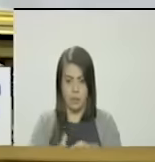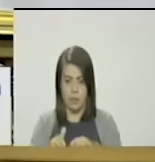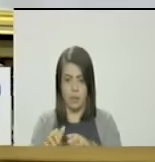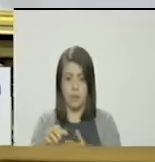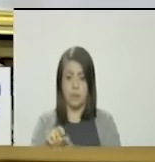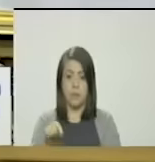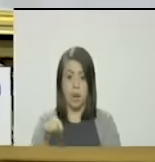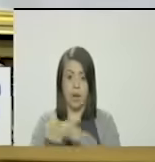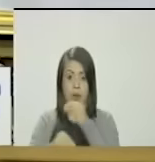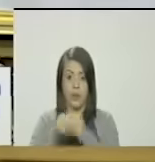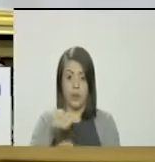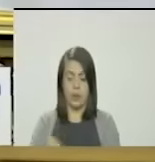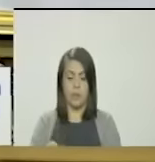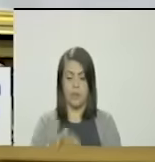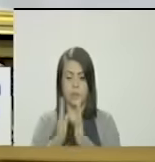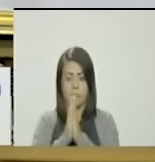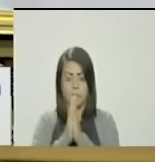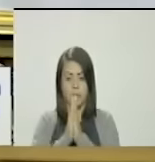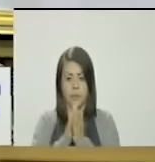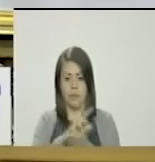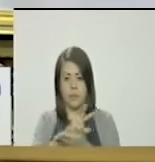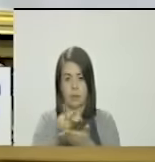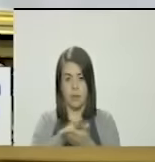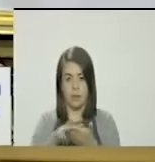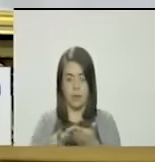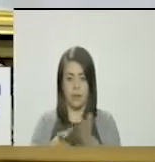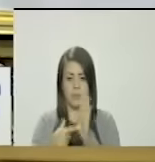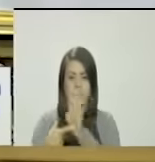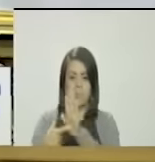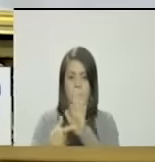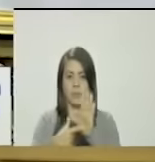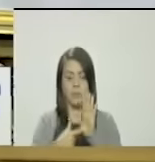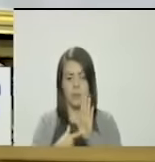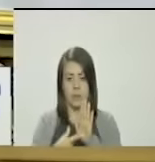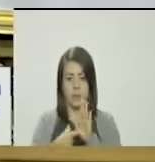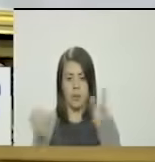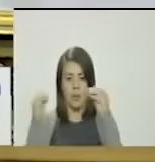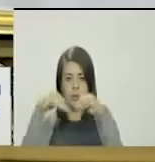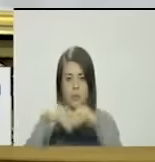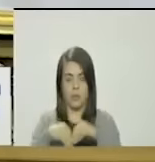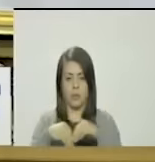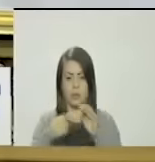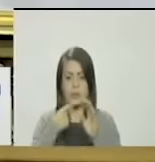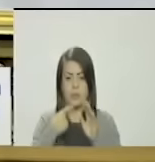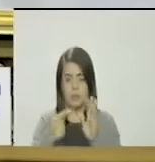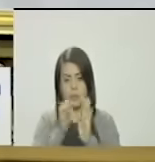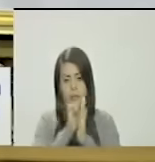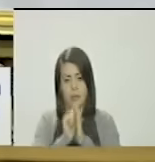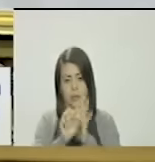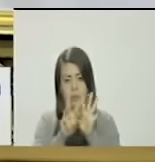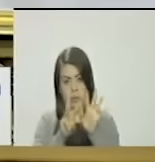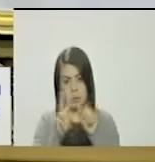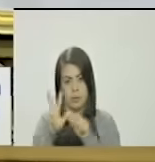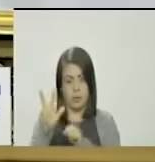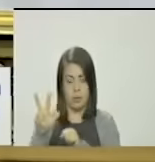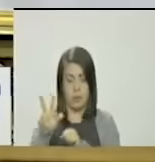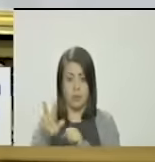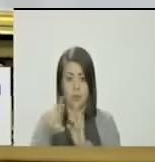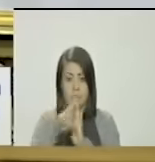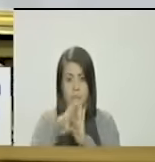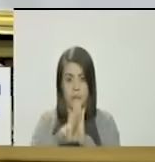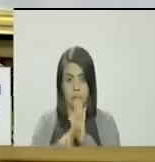accidental, sírvase por favor dar lectura a lo presentado, de conformidad con lo establecido en el artículo 83 del